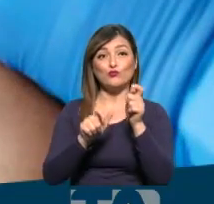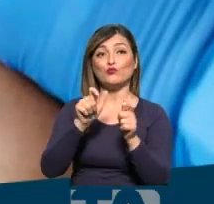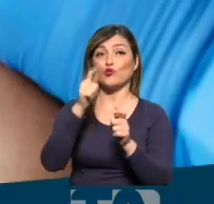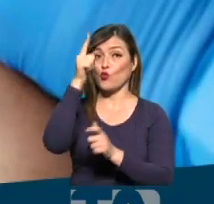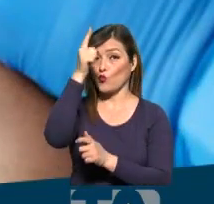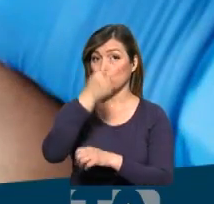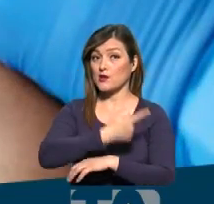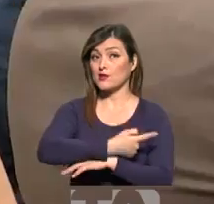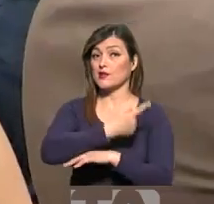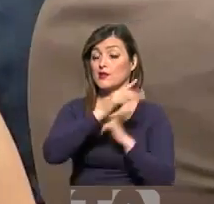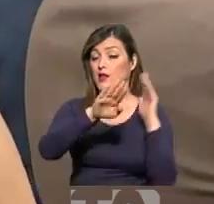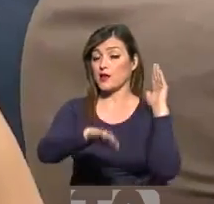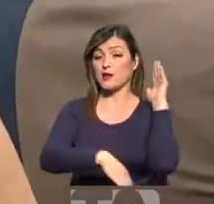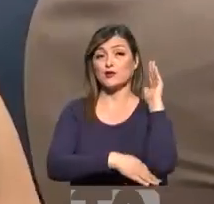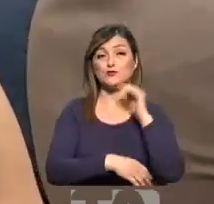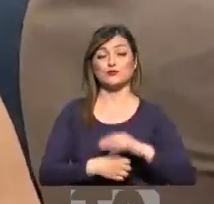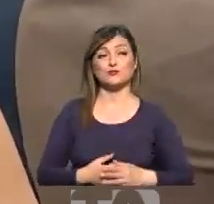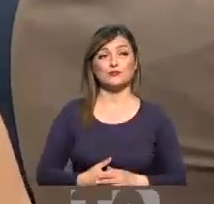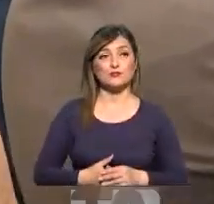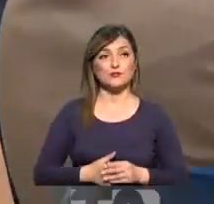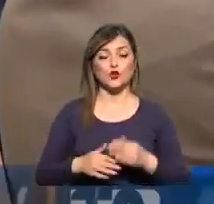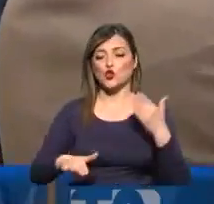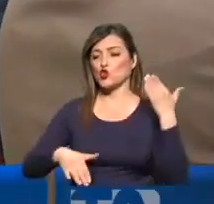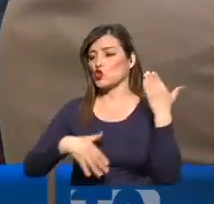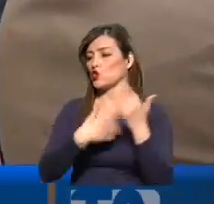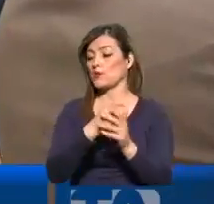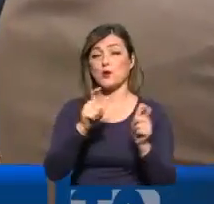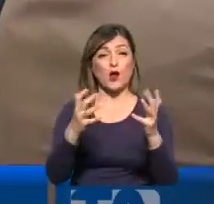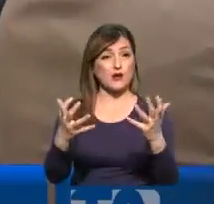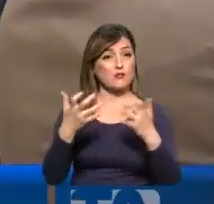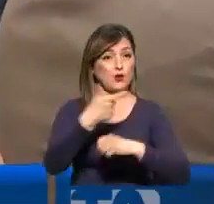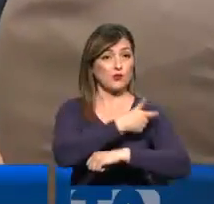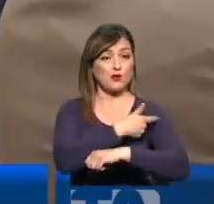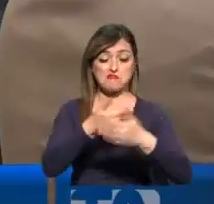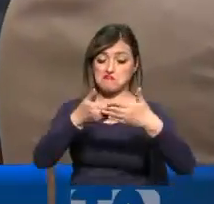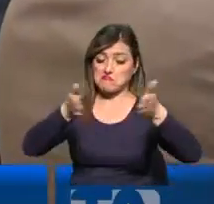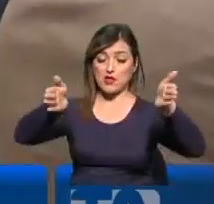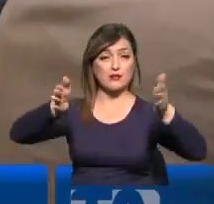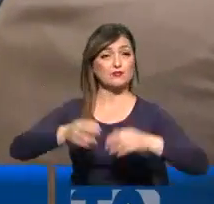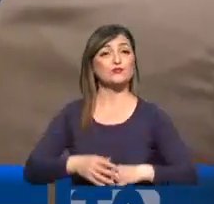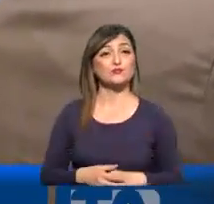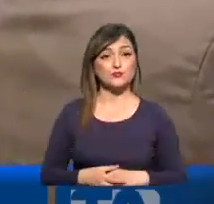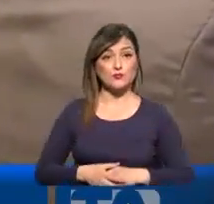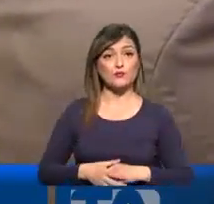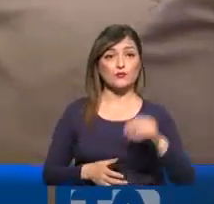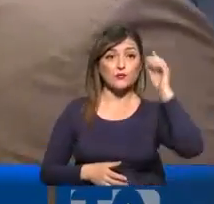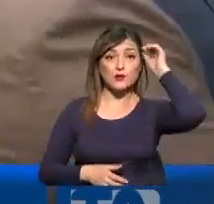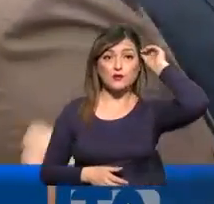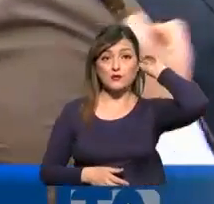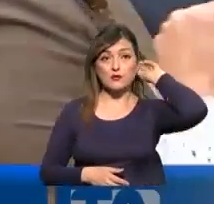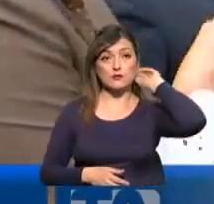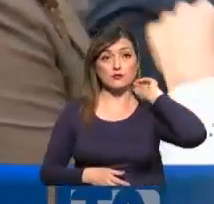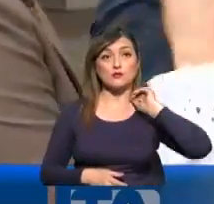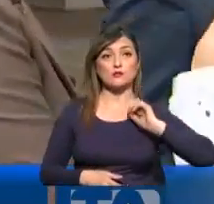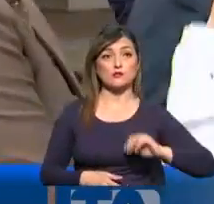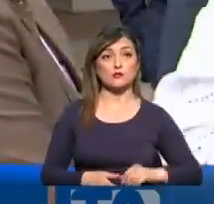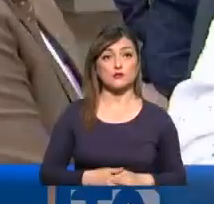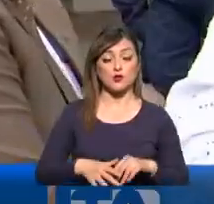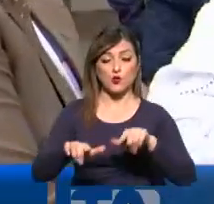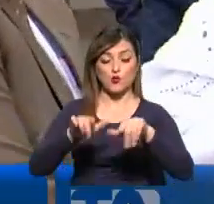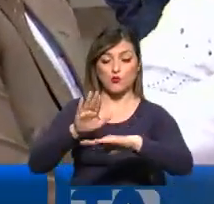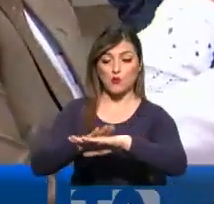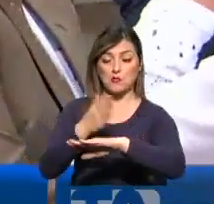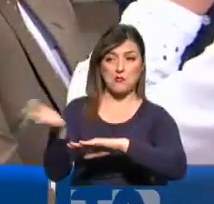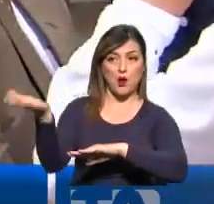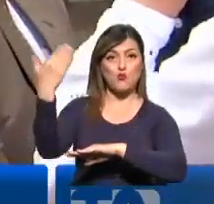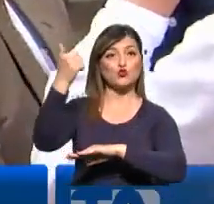una sola jornada. Está abierta para todo el que quiere vacunarse, venga a los lugares donde nosotros les vamos a convocar